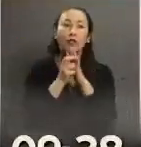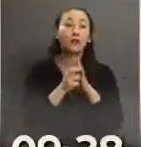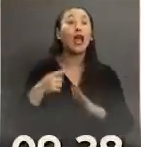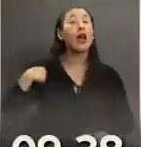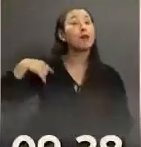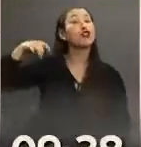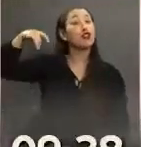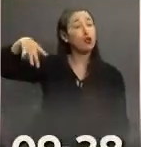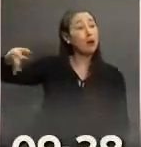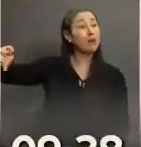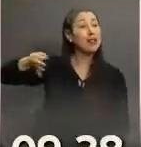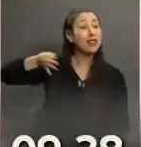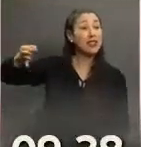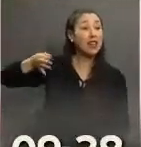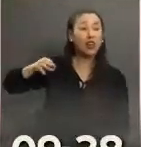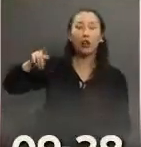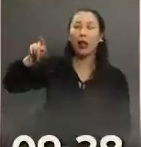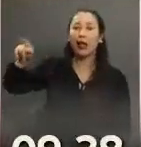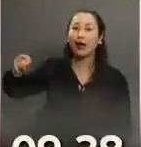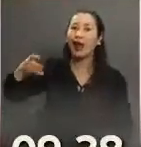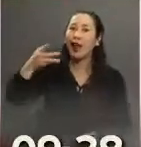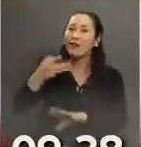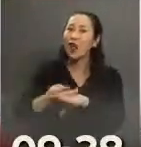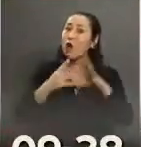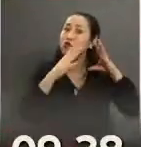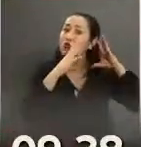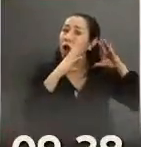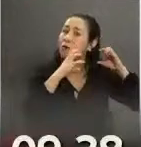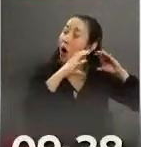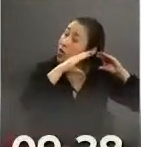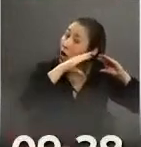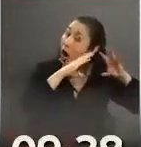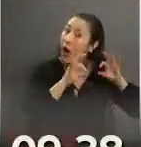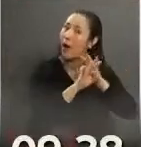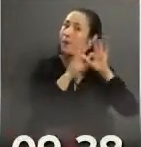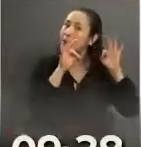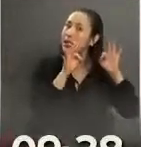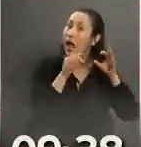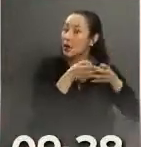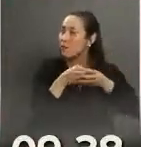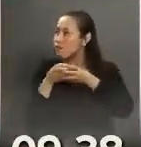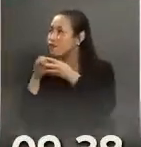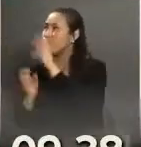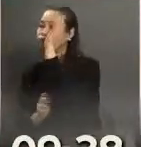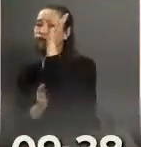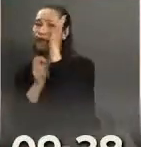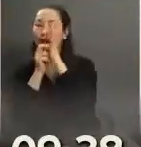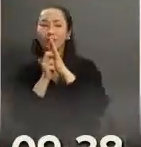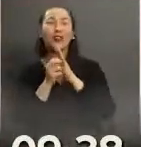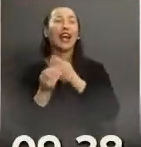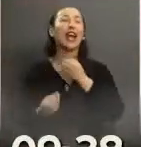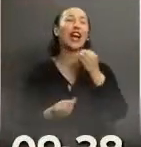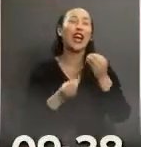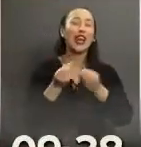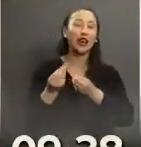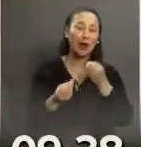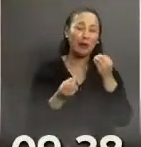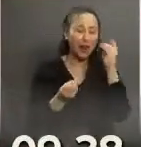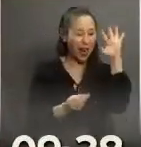Se escapaba y inclusive tenía una almohada para ahí. No. ¿Se iba a alojar ahí al árbol? Lo que pasa, no, pero el árbol yo creo que lo que